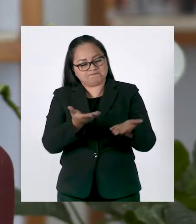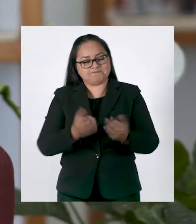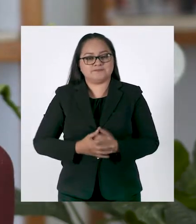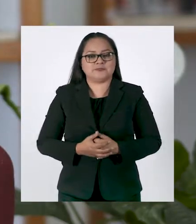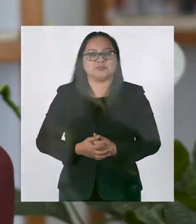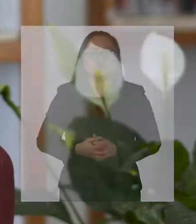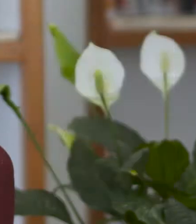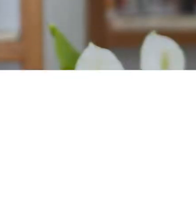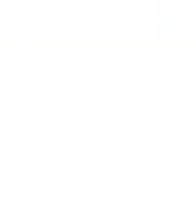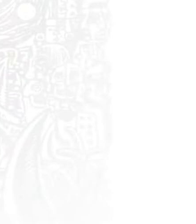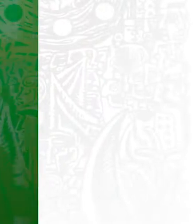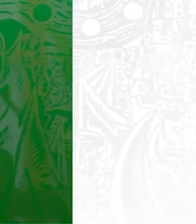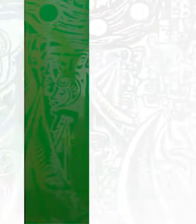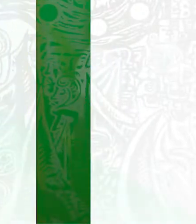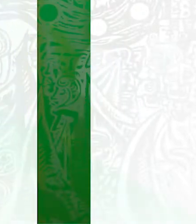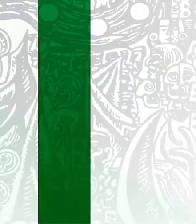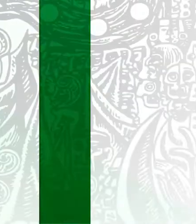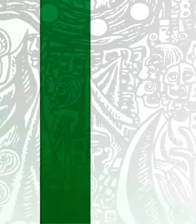Movimiento Ciudadano.